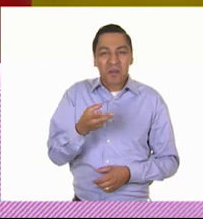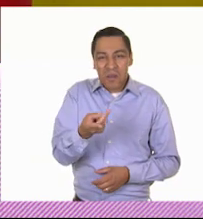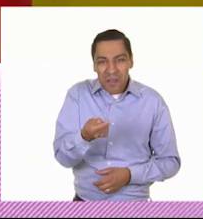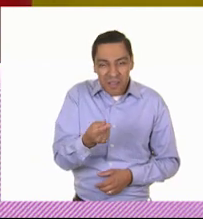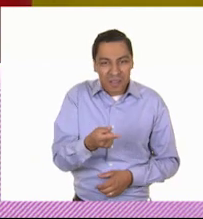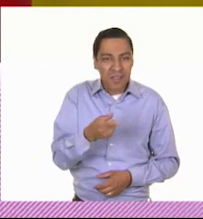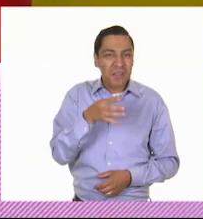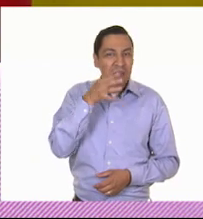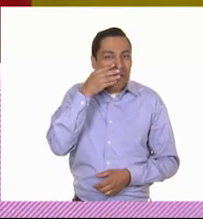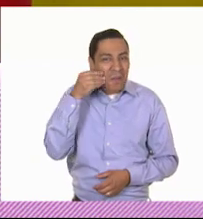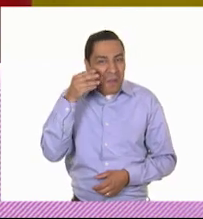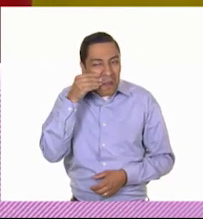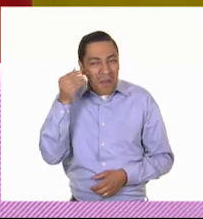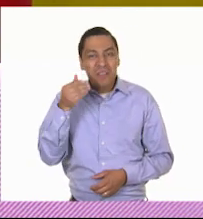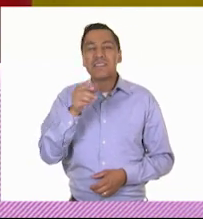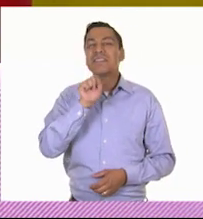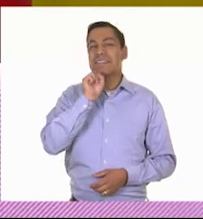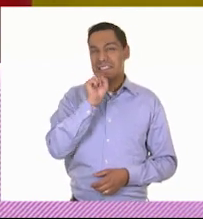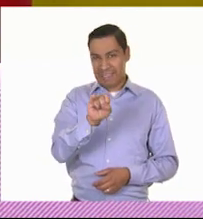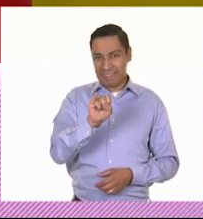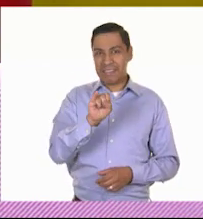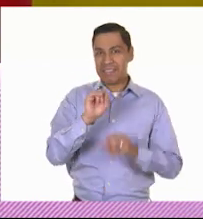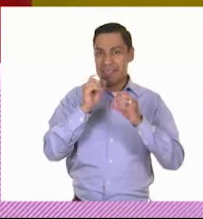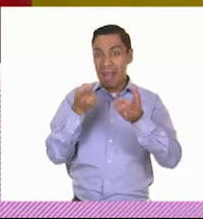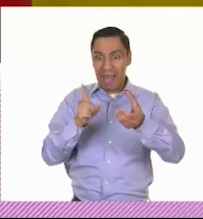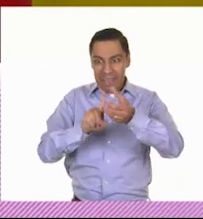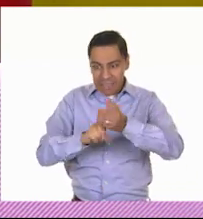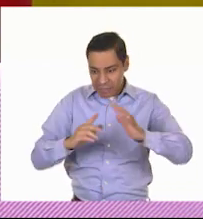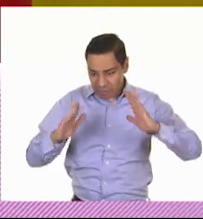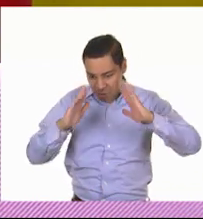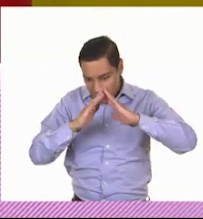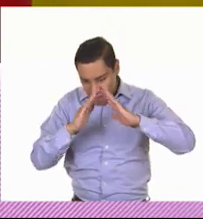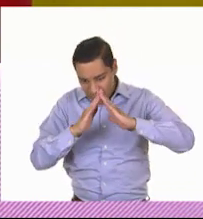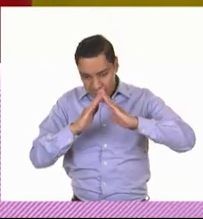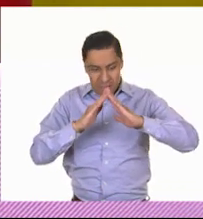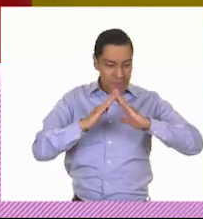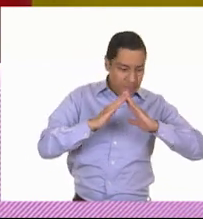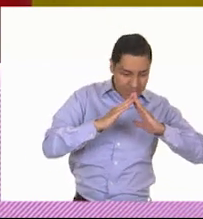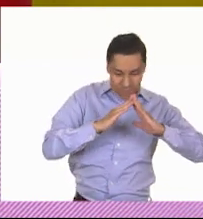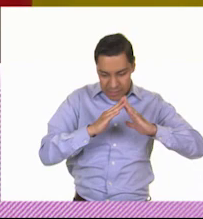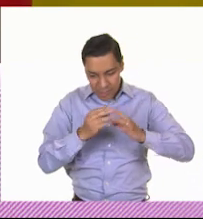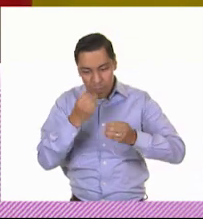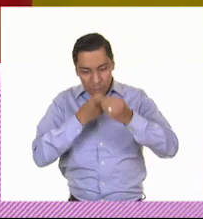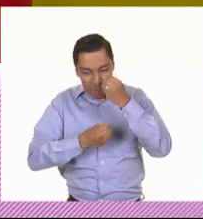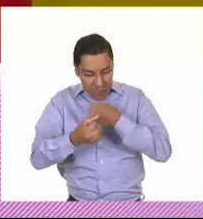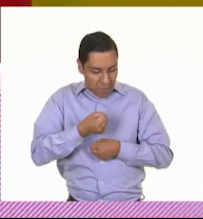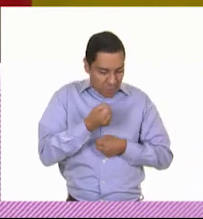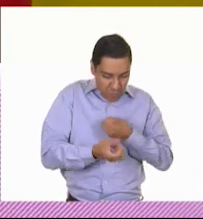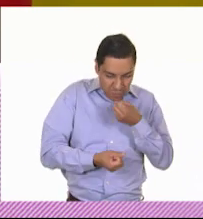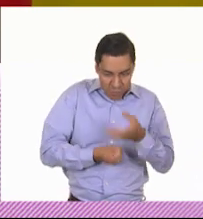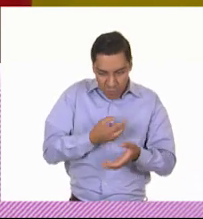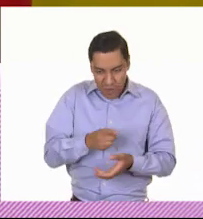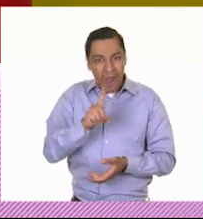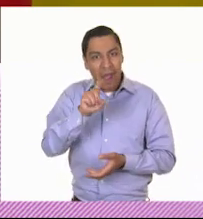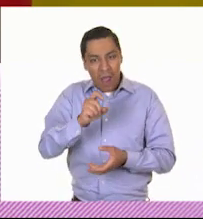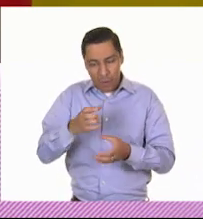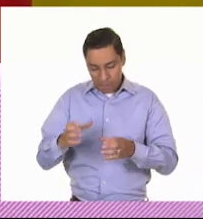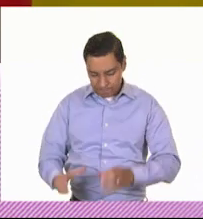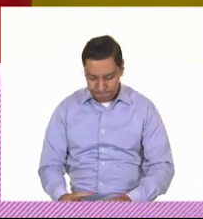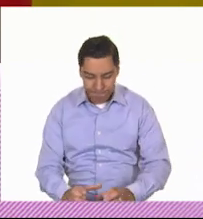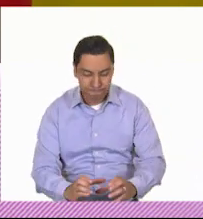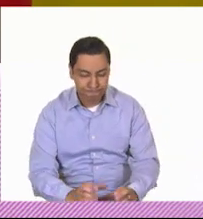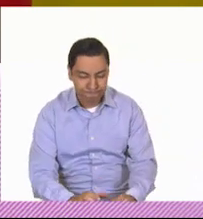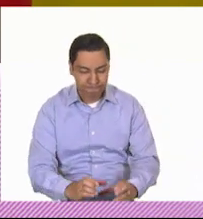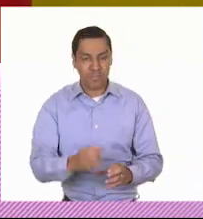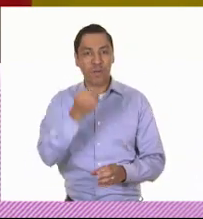tienen todos los cuidados necesarios para mantenerlas. Y hay gente que se toma con seriedad